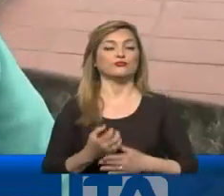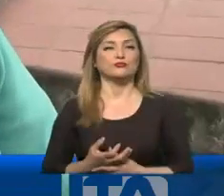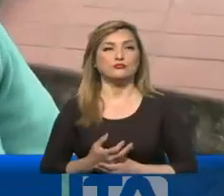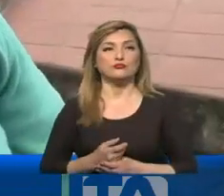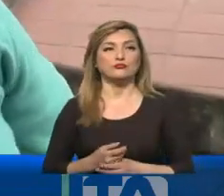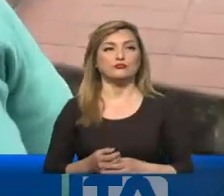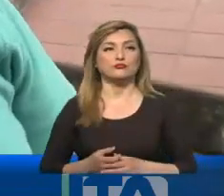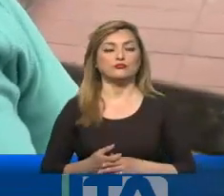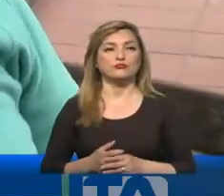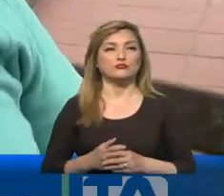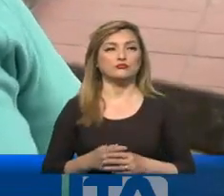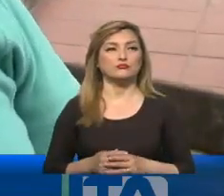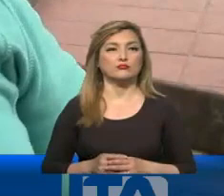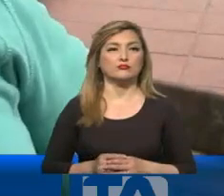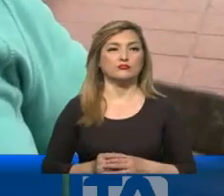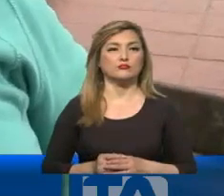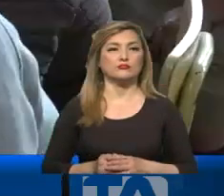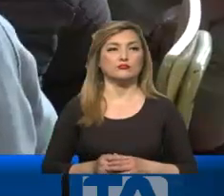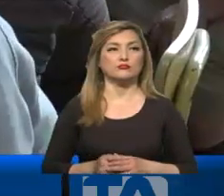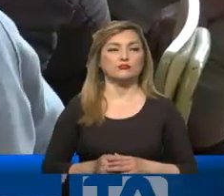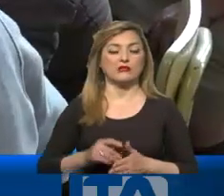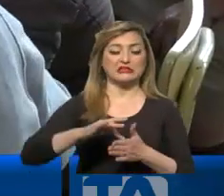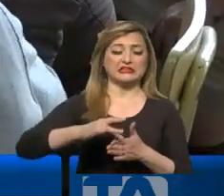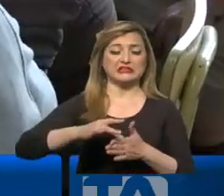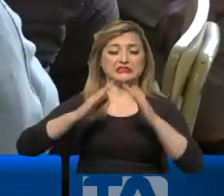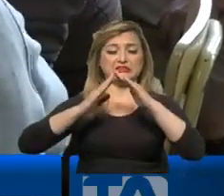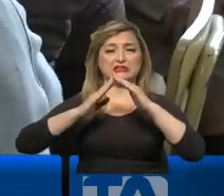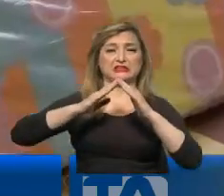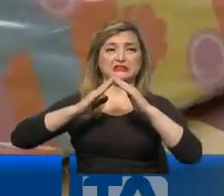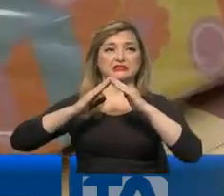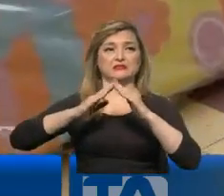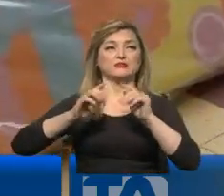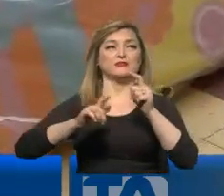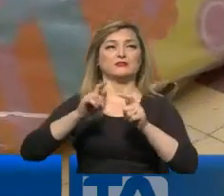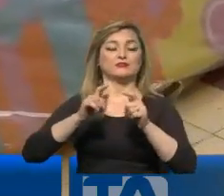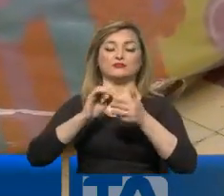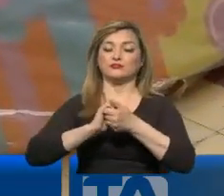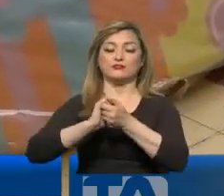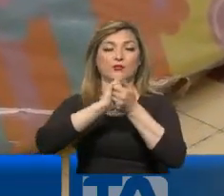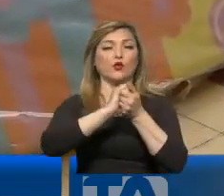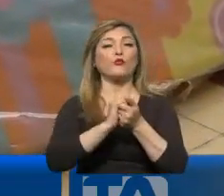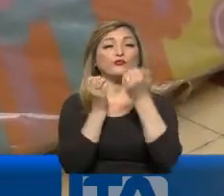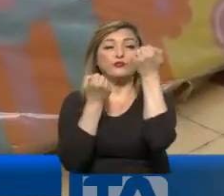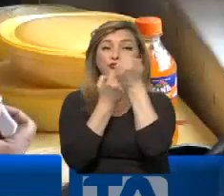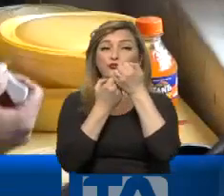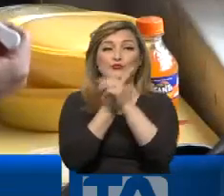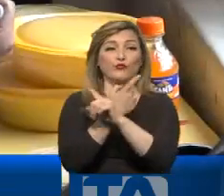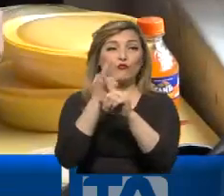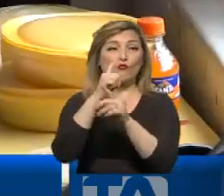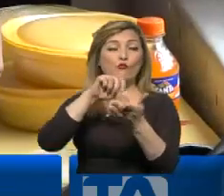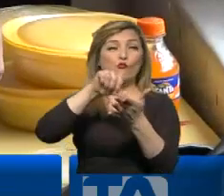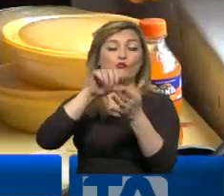Ya está todo en el aire, ya que vamos a estar aquí mismo. Mientras para quienes lo perdieron todo, las muestras solidarias llegan desde otras ciudades y